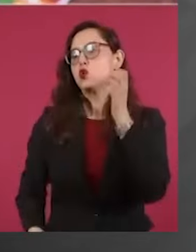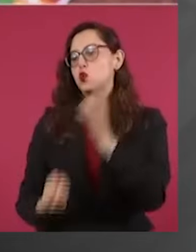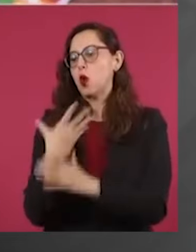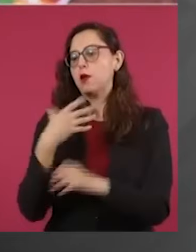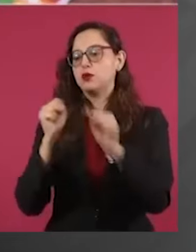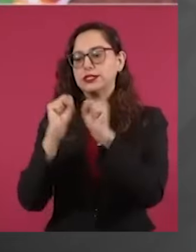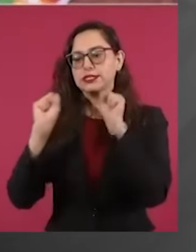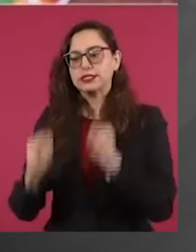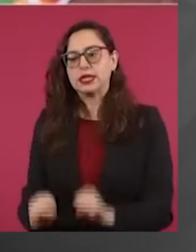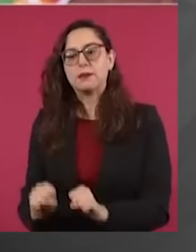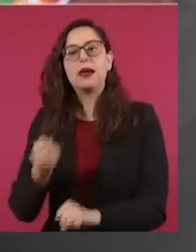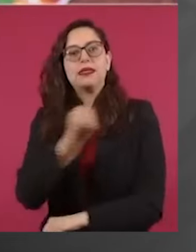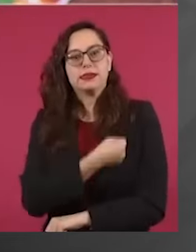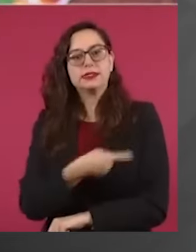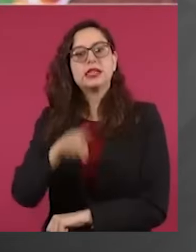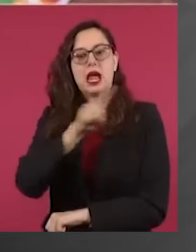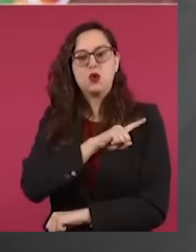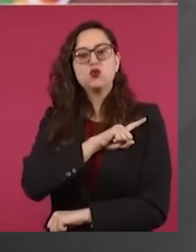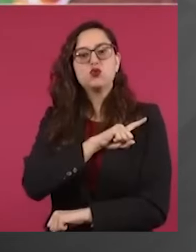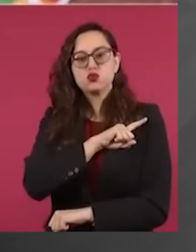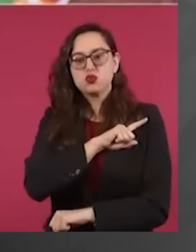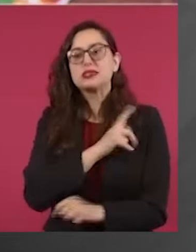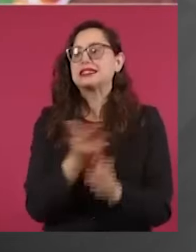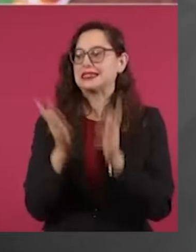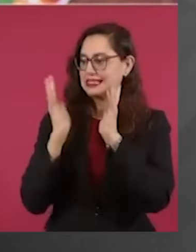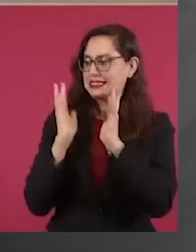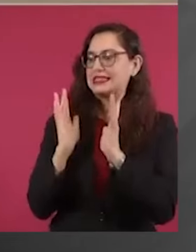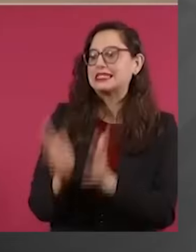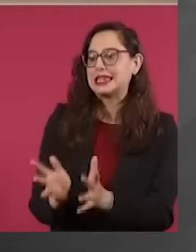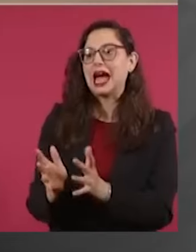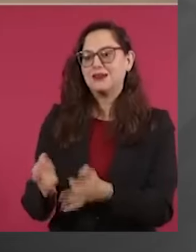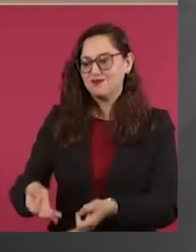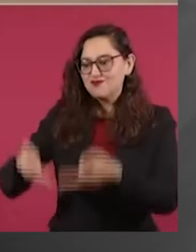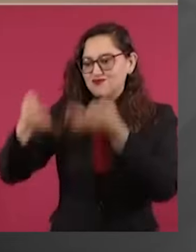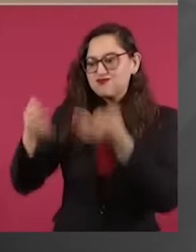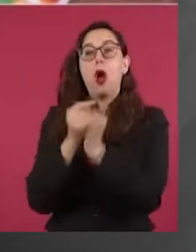pública ya es más eficaz en el mundo. Es mejor que en Dinamarca. Que en Dinamarca. Por favor,